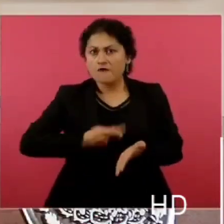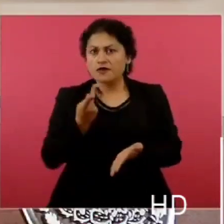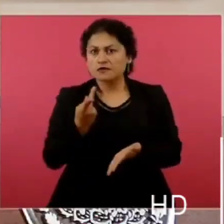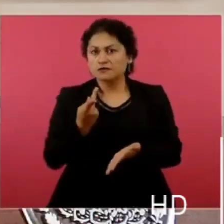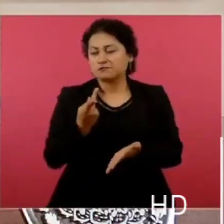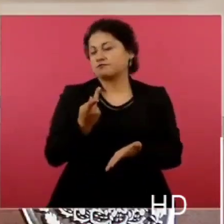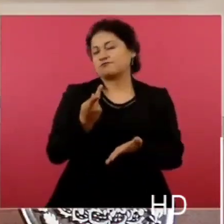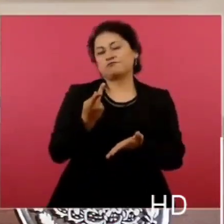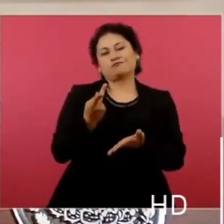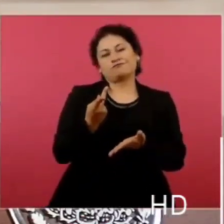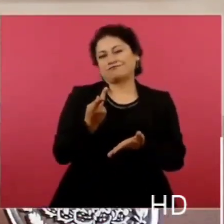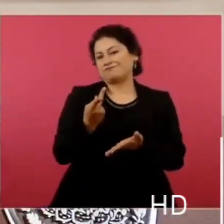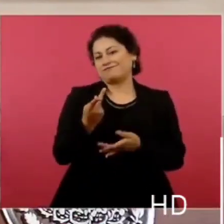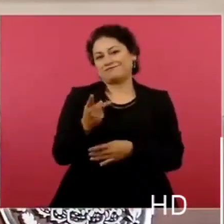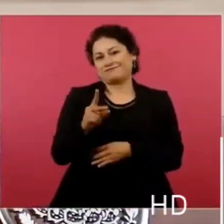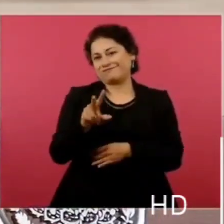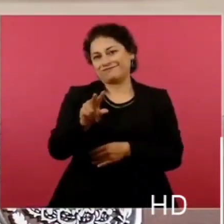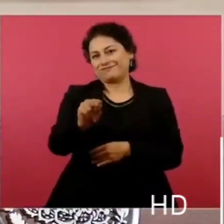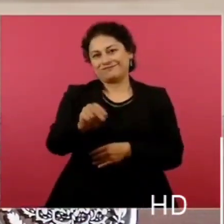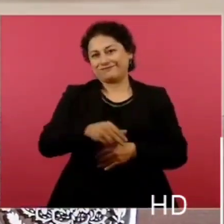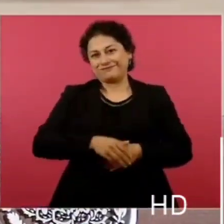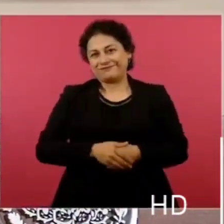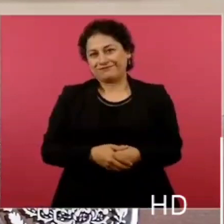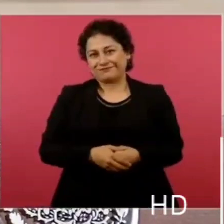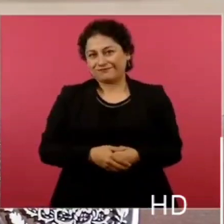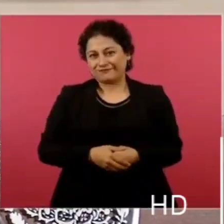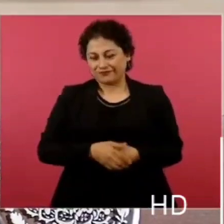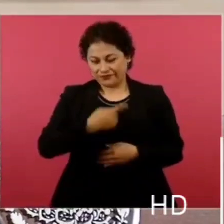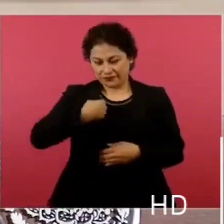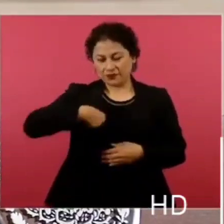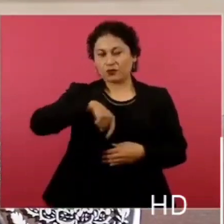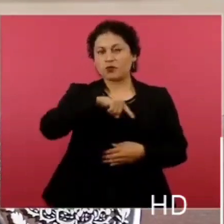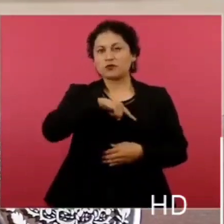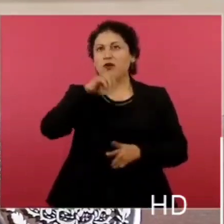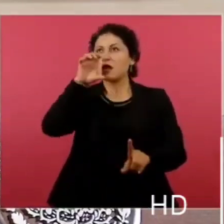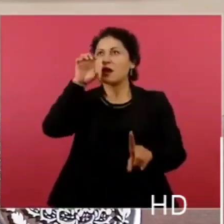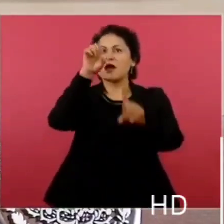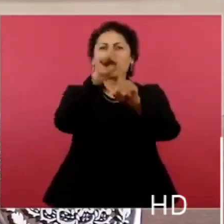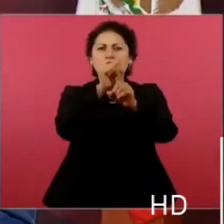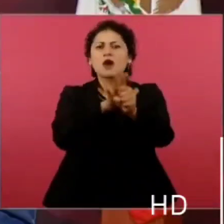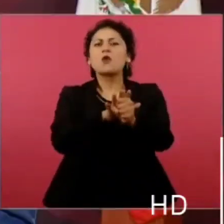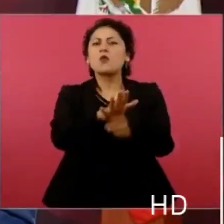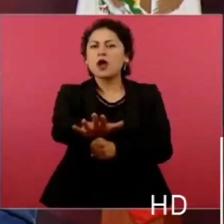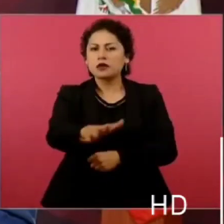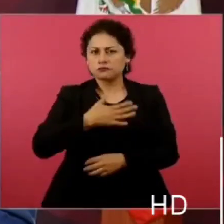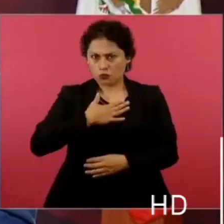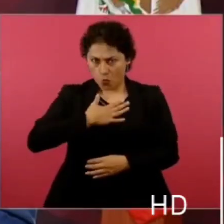¿Que no tenemos que luchar por la justicia? ¿Que no tenemos